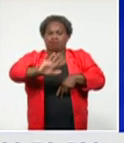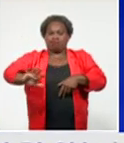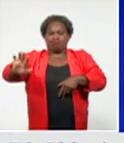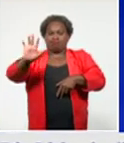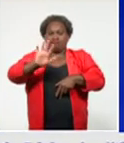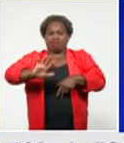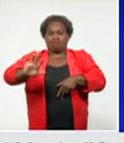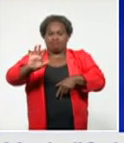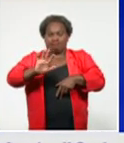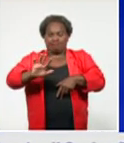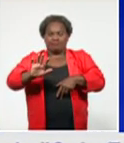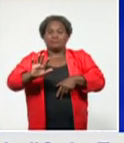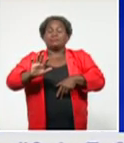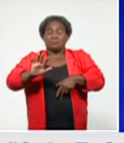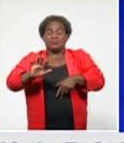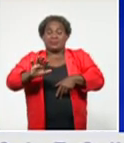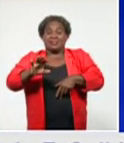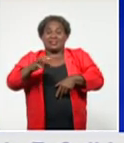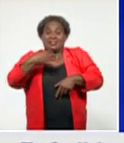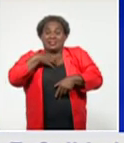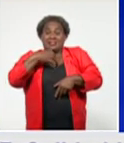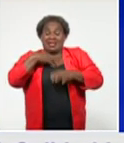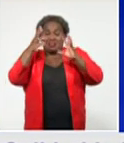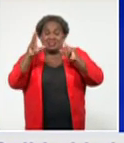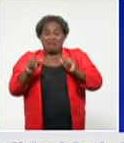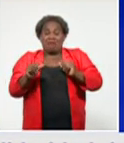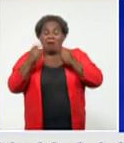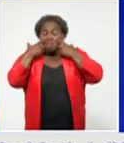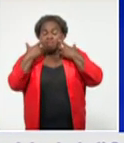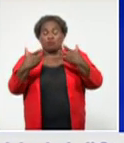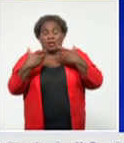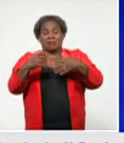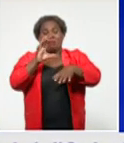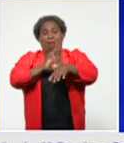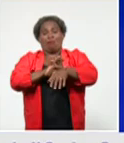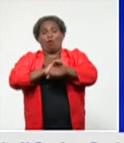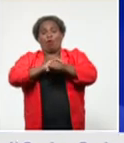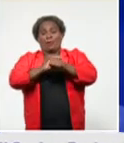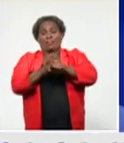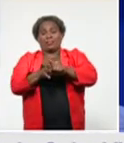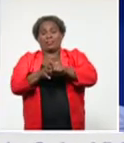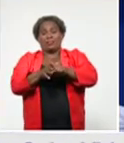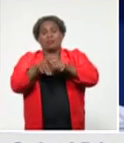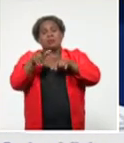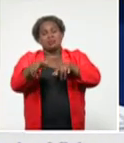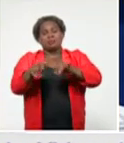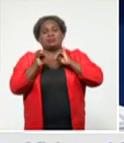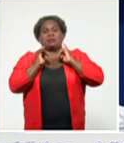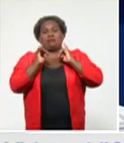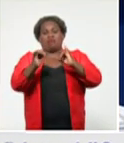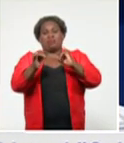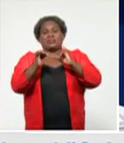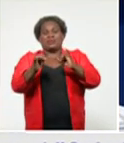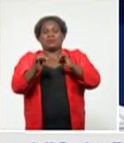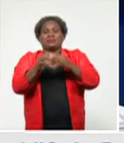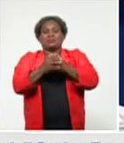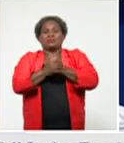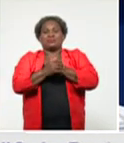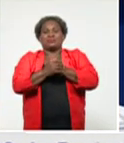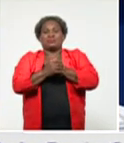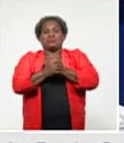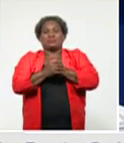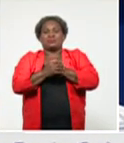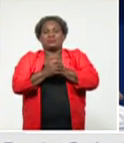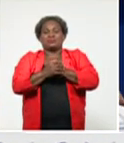viene haciendo estrago esta enfermedad. Esta es la información y